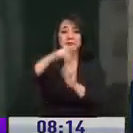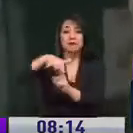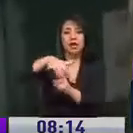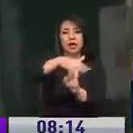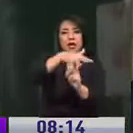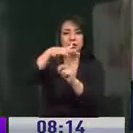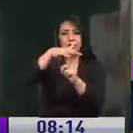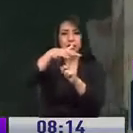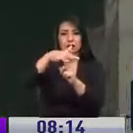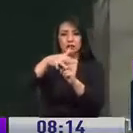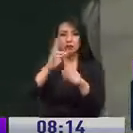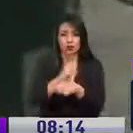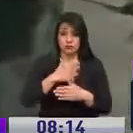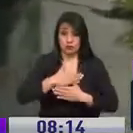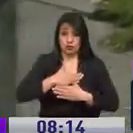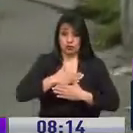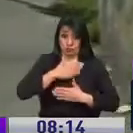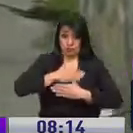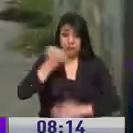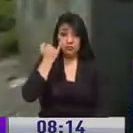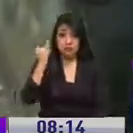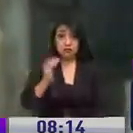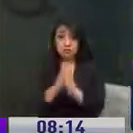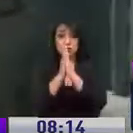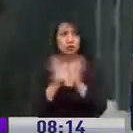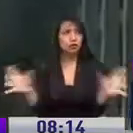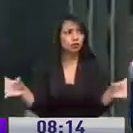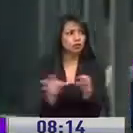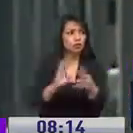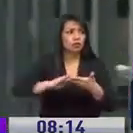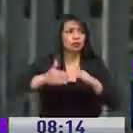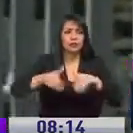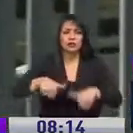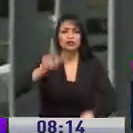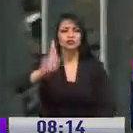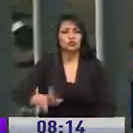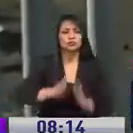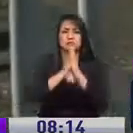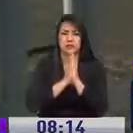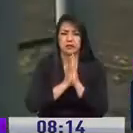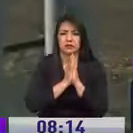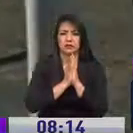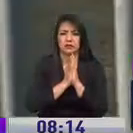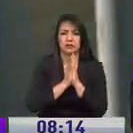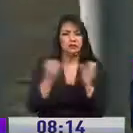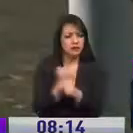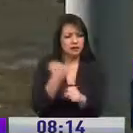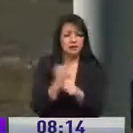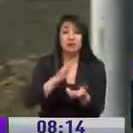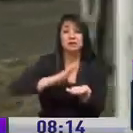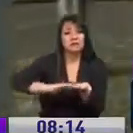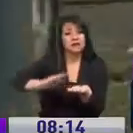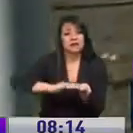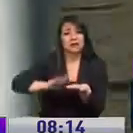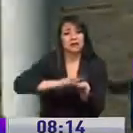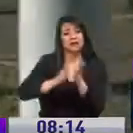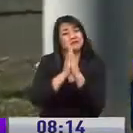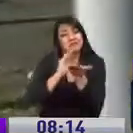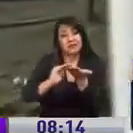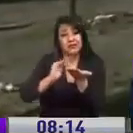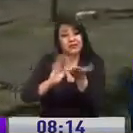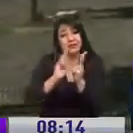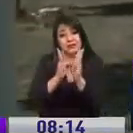múltiple. No es pedido mío, es pedido de toda la comunidad de aquí del sur, y me disculpan la expresión, vecinos